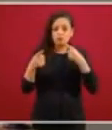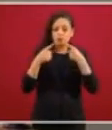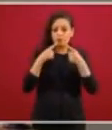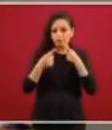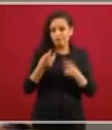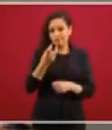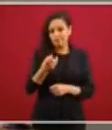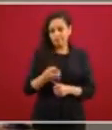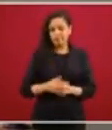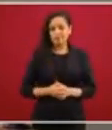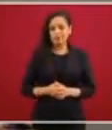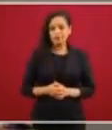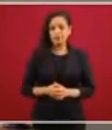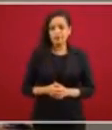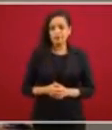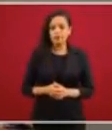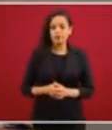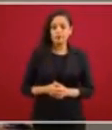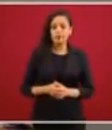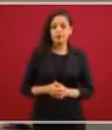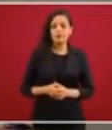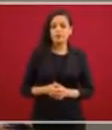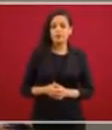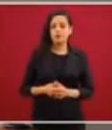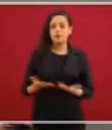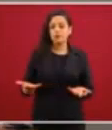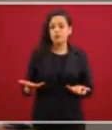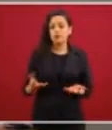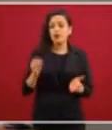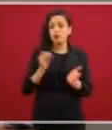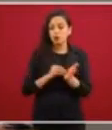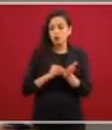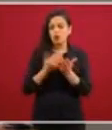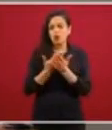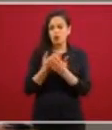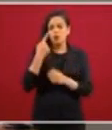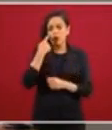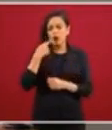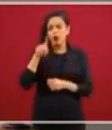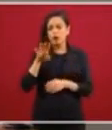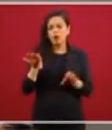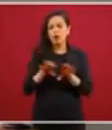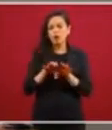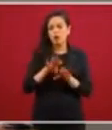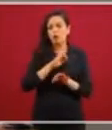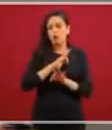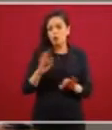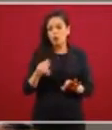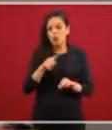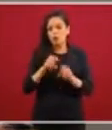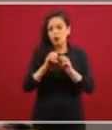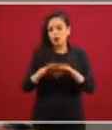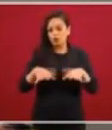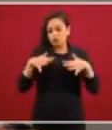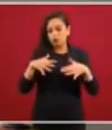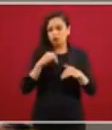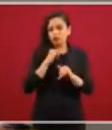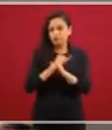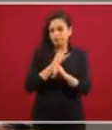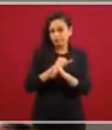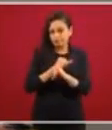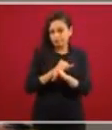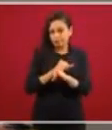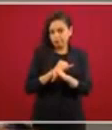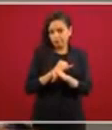sesión, tengo entendido que todavía se estaban considerando alternativas del uso de instrumentos electrónicos para una sesión virtual.